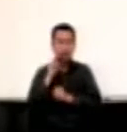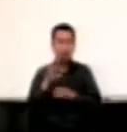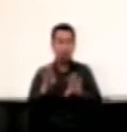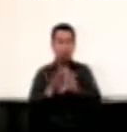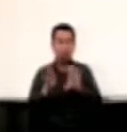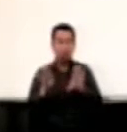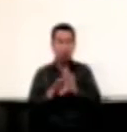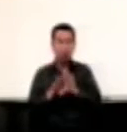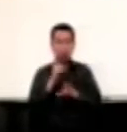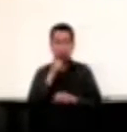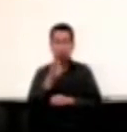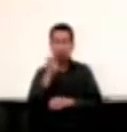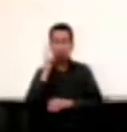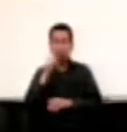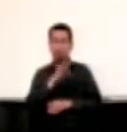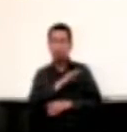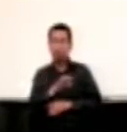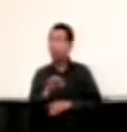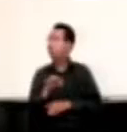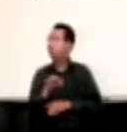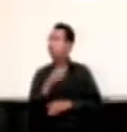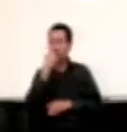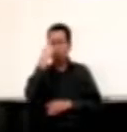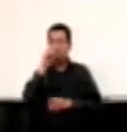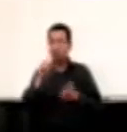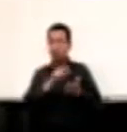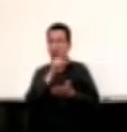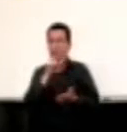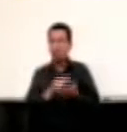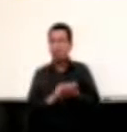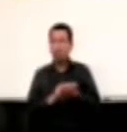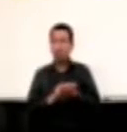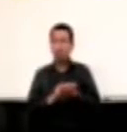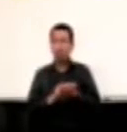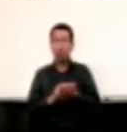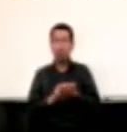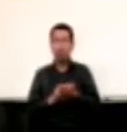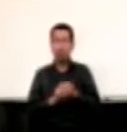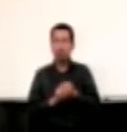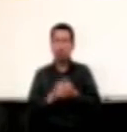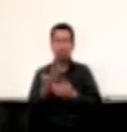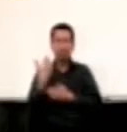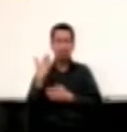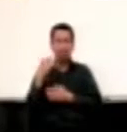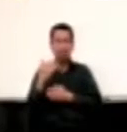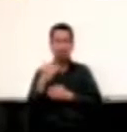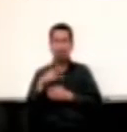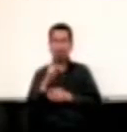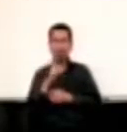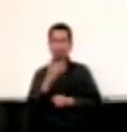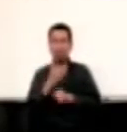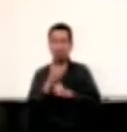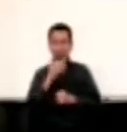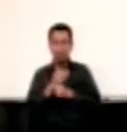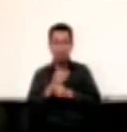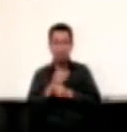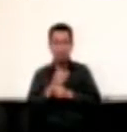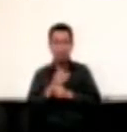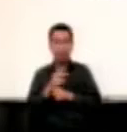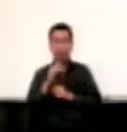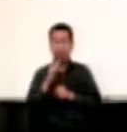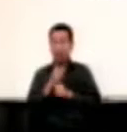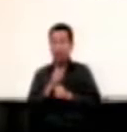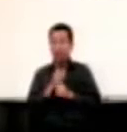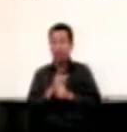quizás hubiera sido bueno hacerlas con una década o algo así, hace un tiempo. Pero hacerlo ahorita sería peligroso,